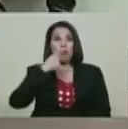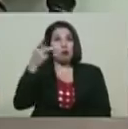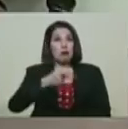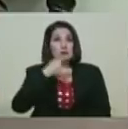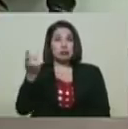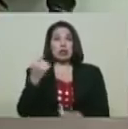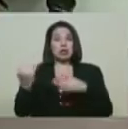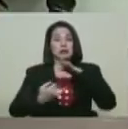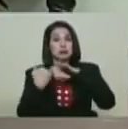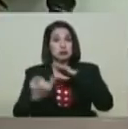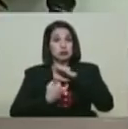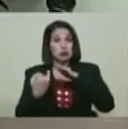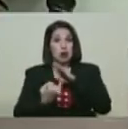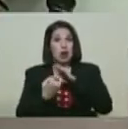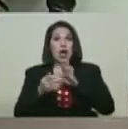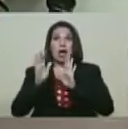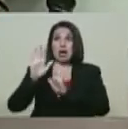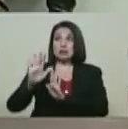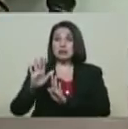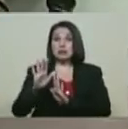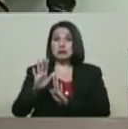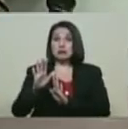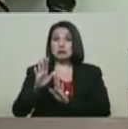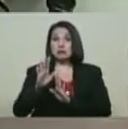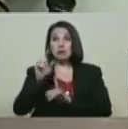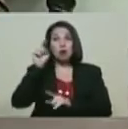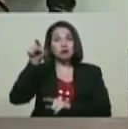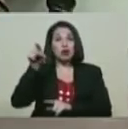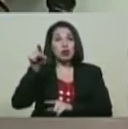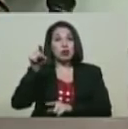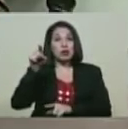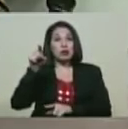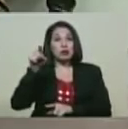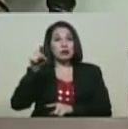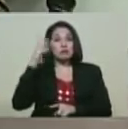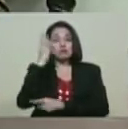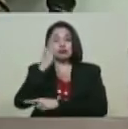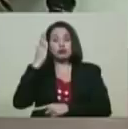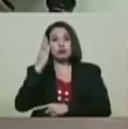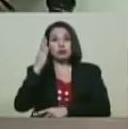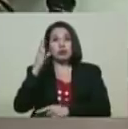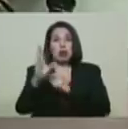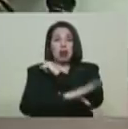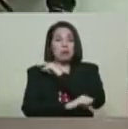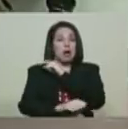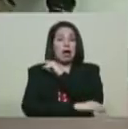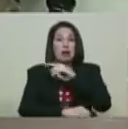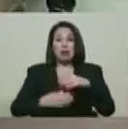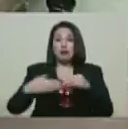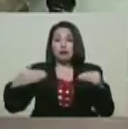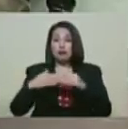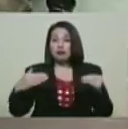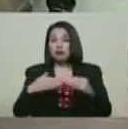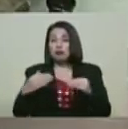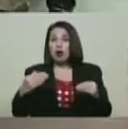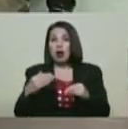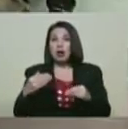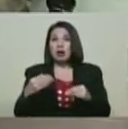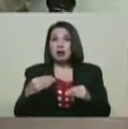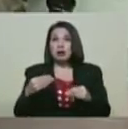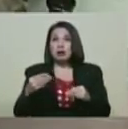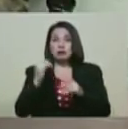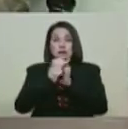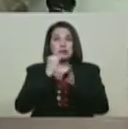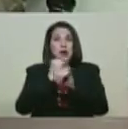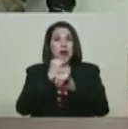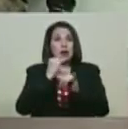institucional, así los vamos a atajar también a ustedes, criminales, bandidos del Dólar Today. Los vamos a atajar,